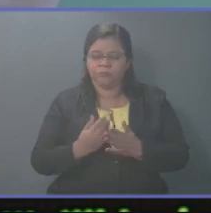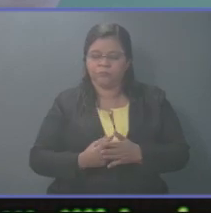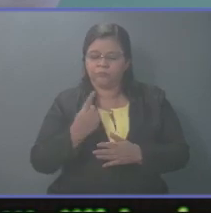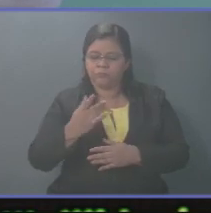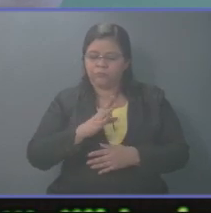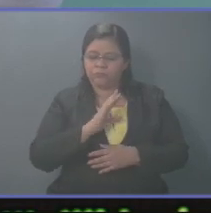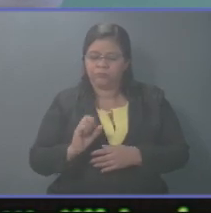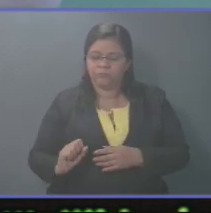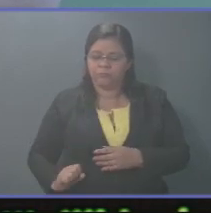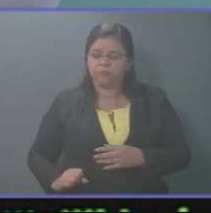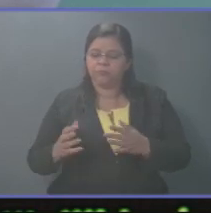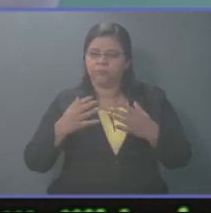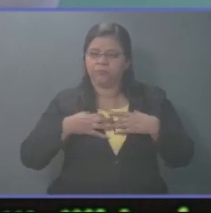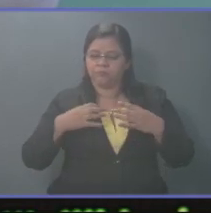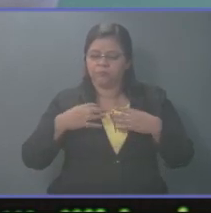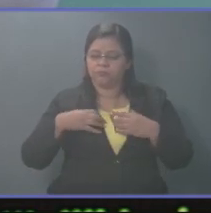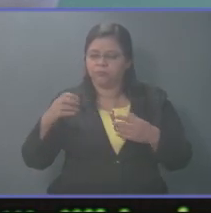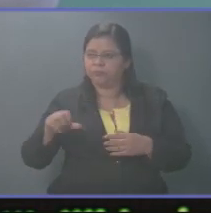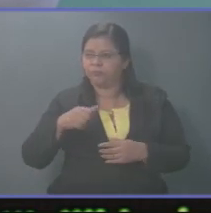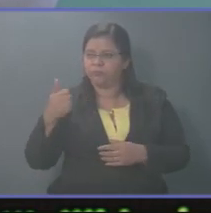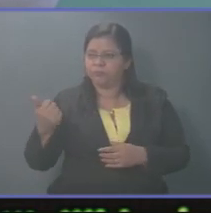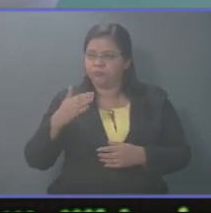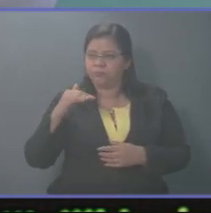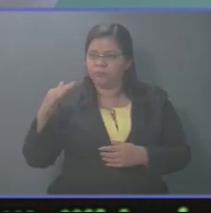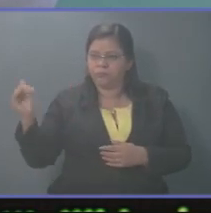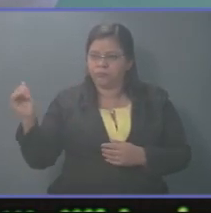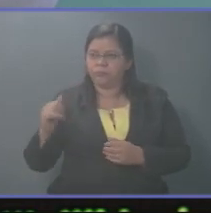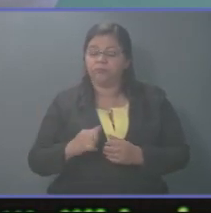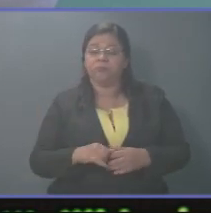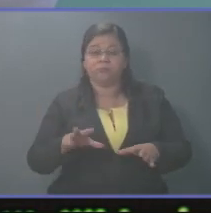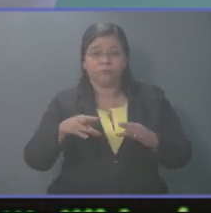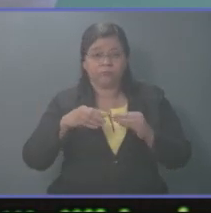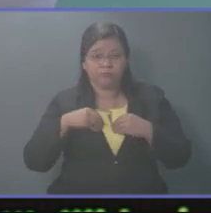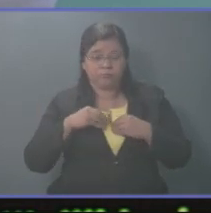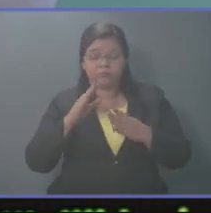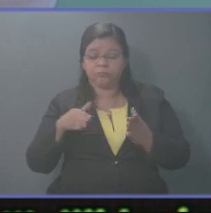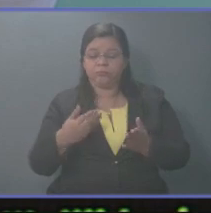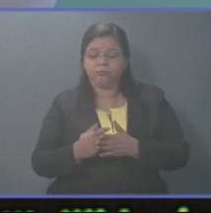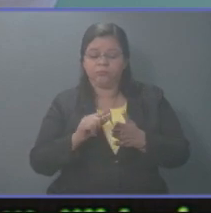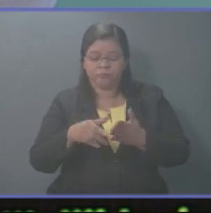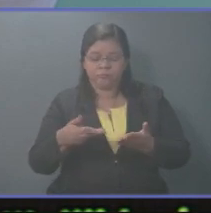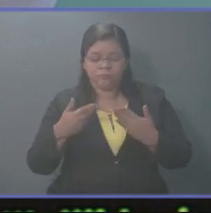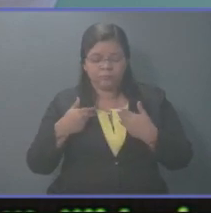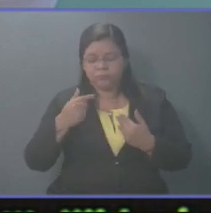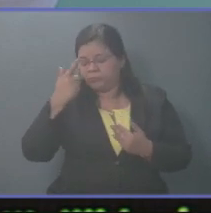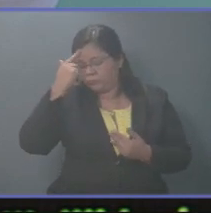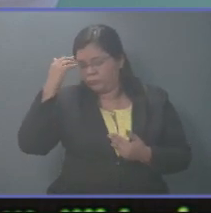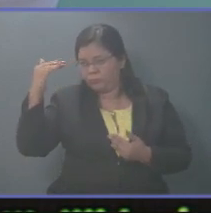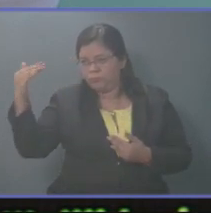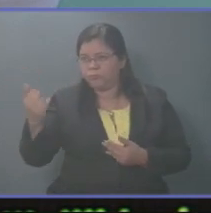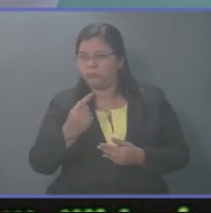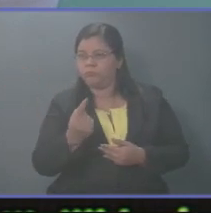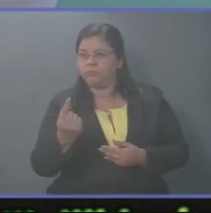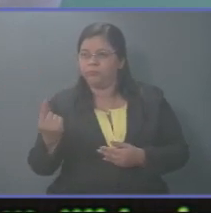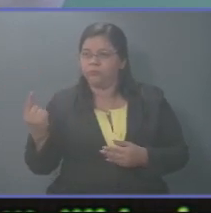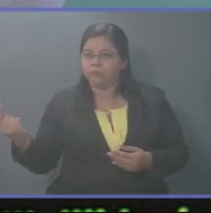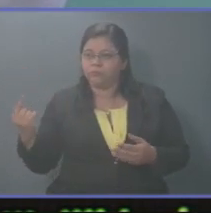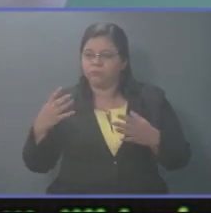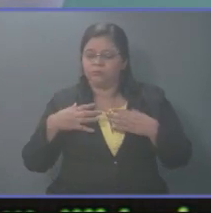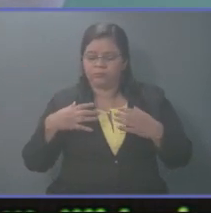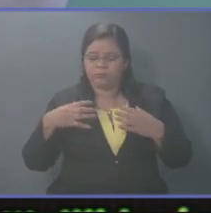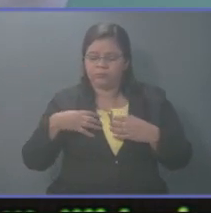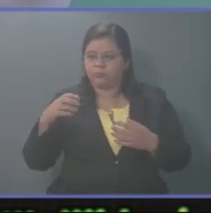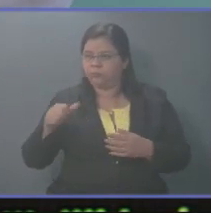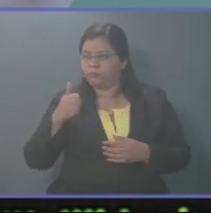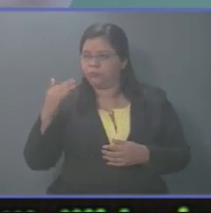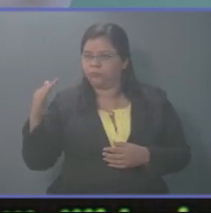salvadoreños residentes fuera del territorio de la República, violentando con ello los derechos políticos de los compatriotas residentes en el